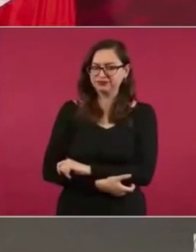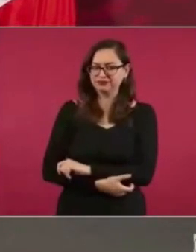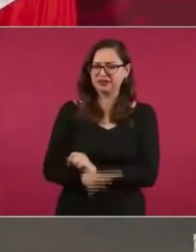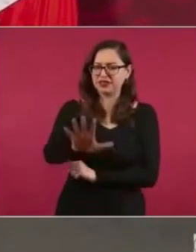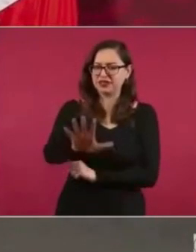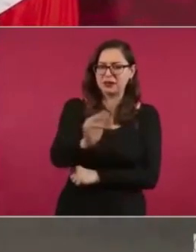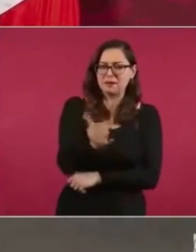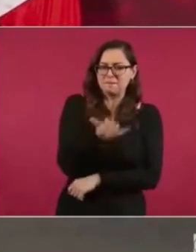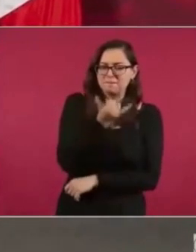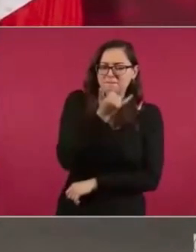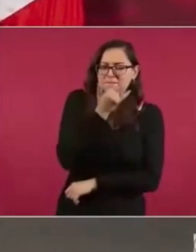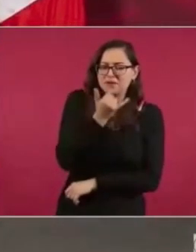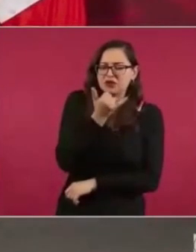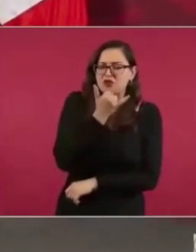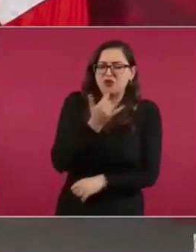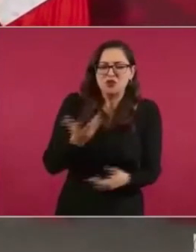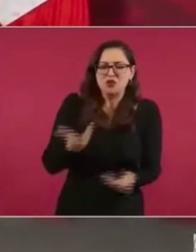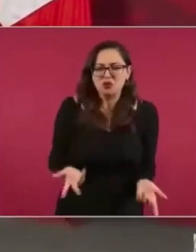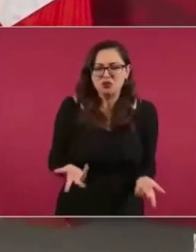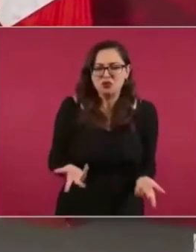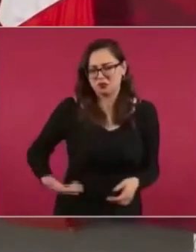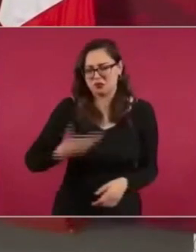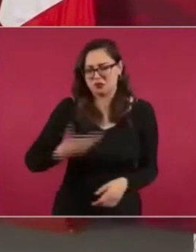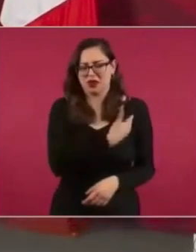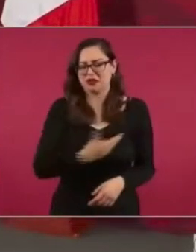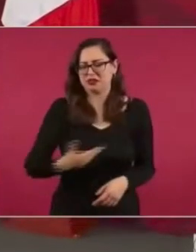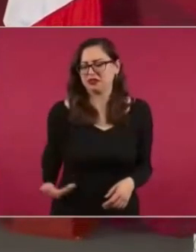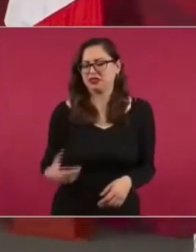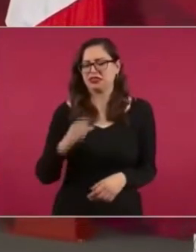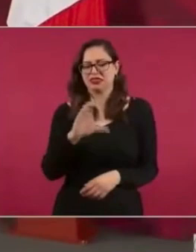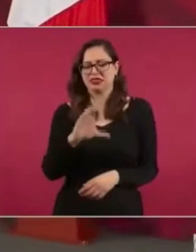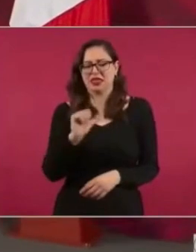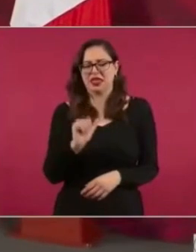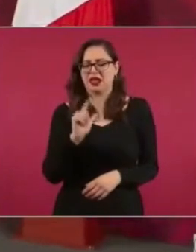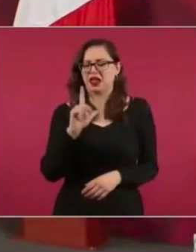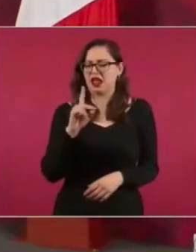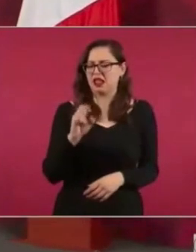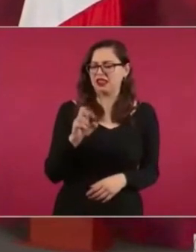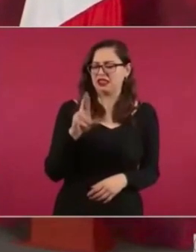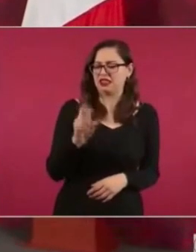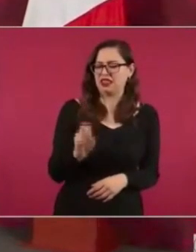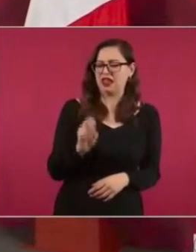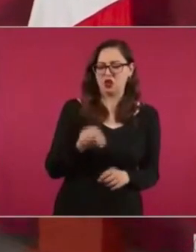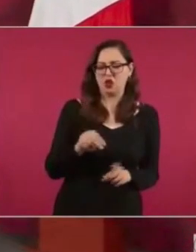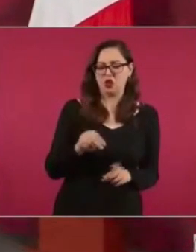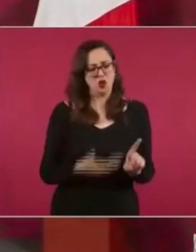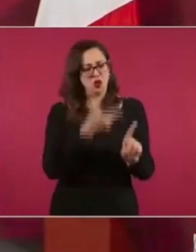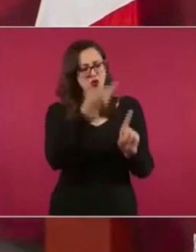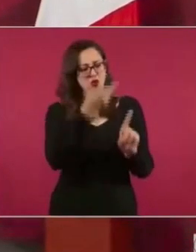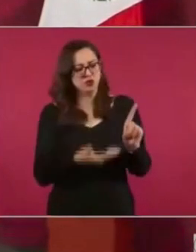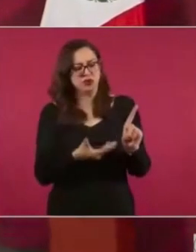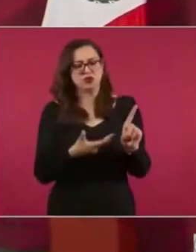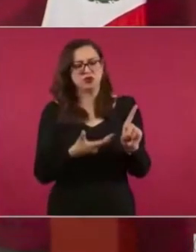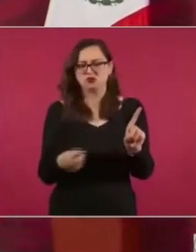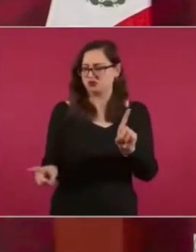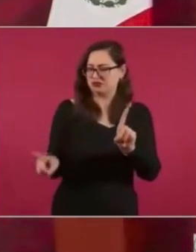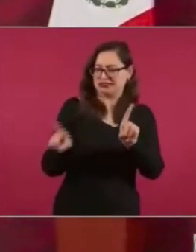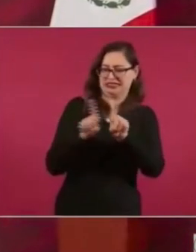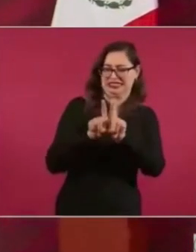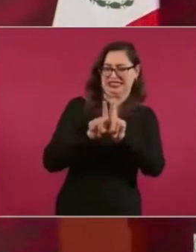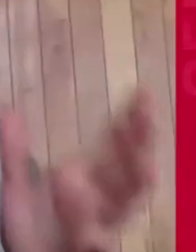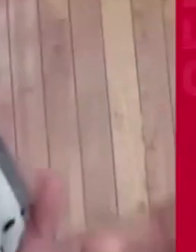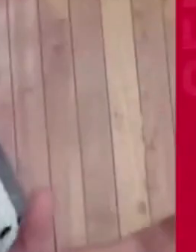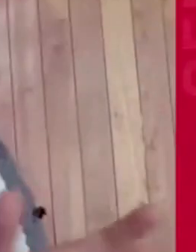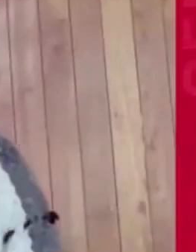manera diaria, porque además ya hemos visto un poco el modus operandi de la oposición, de que saca infodemia, saca noticias falsas justo los viernes para